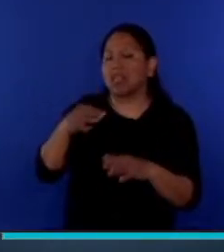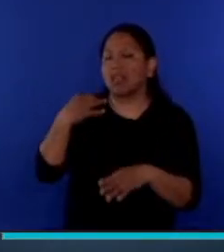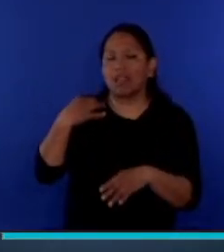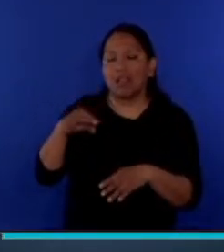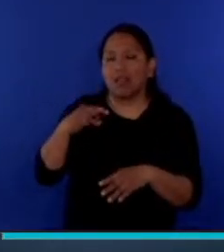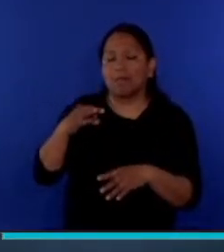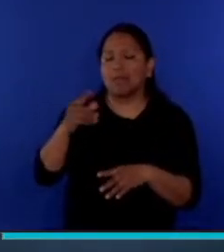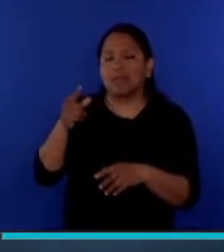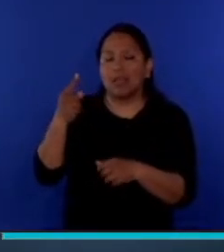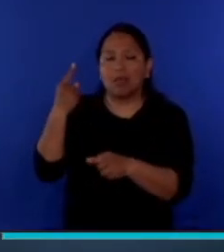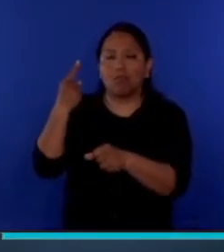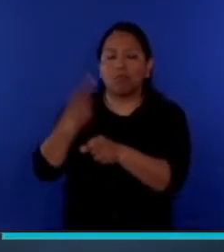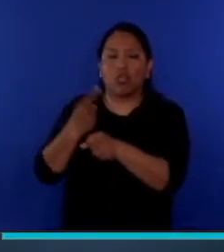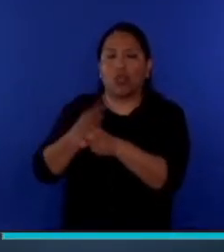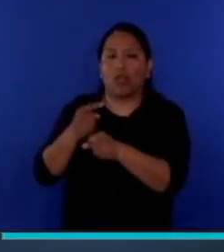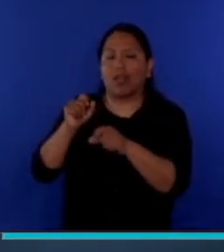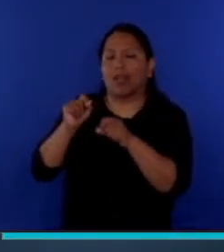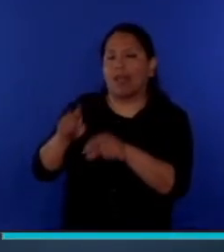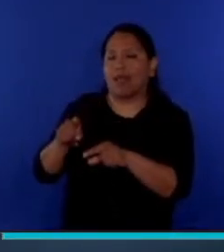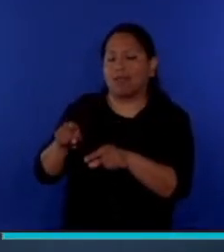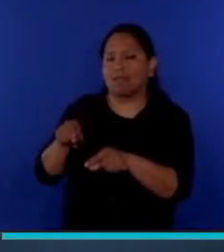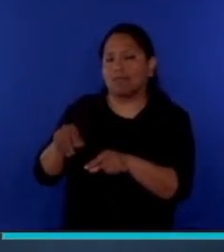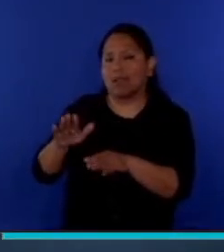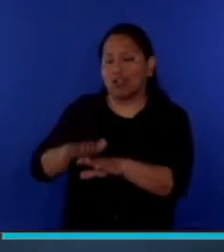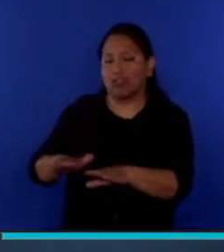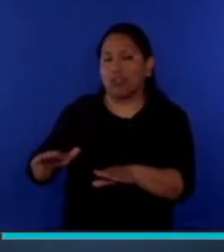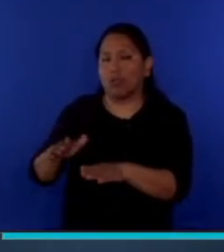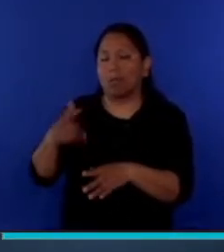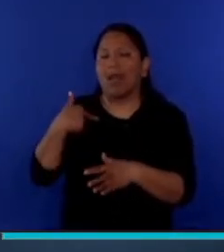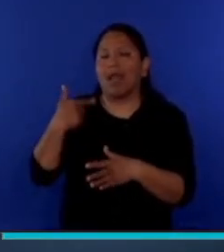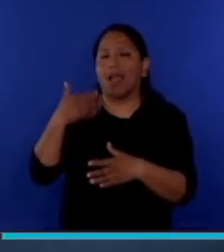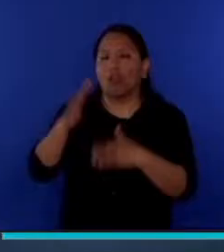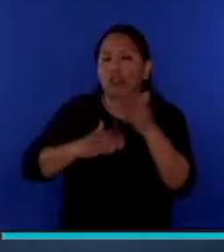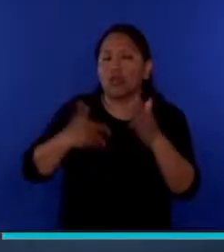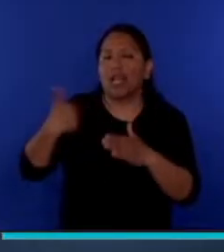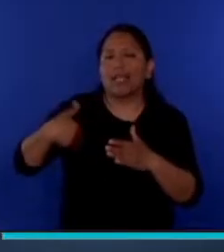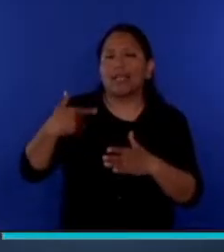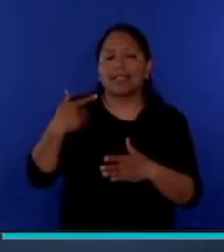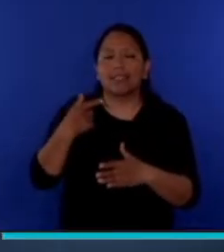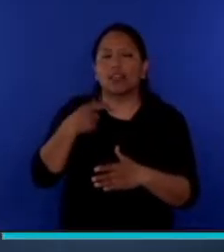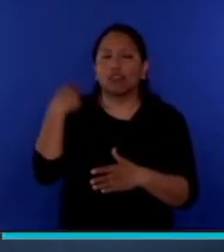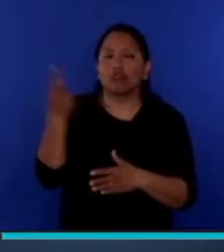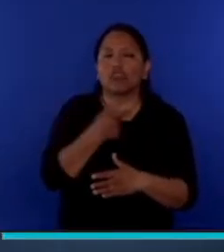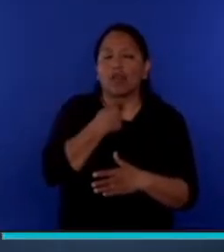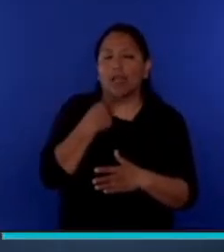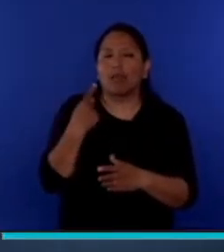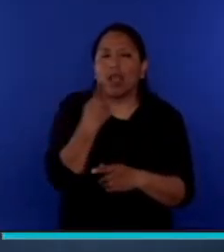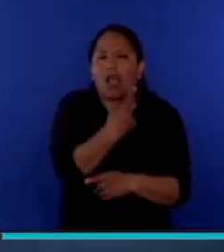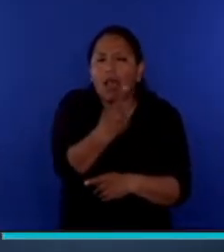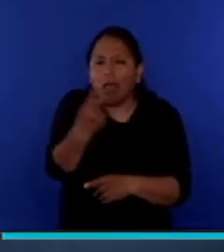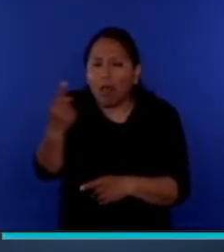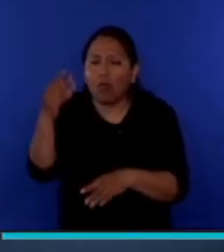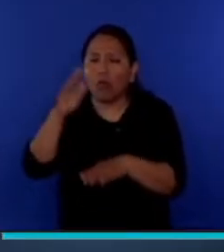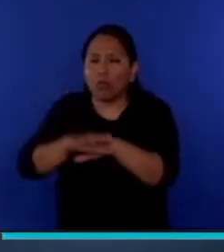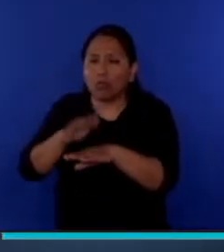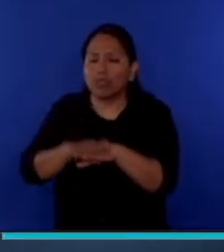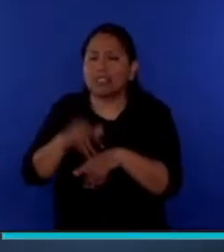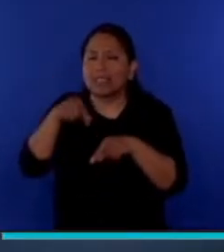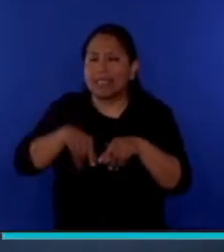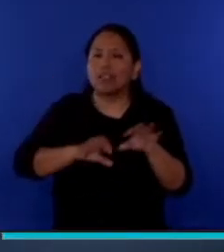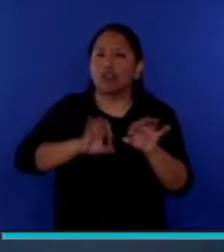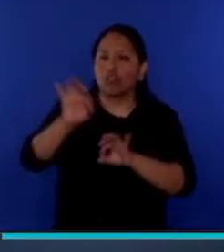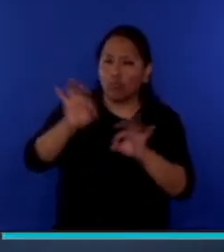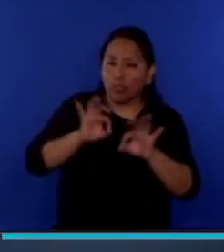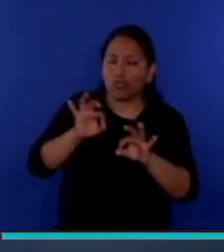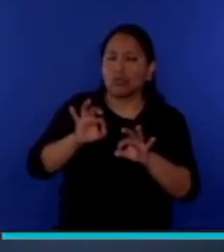siempre la prioridad en la que pensemos para construir la Argentina que queremos. Es responsabilidad de cada uno de nosotros y creo que en estos proyectos